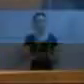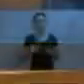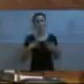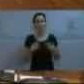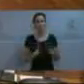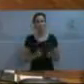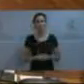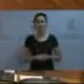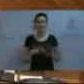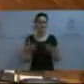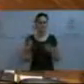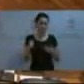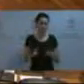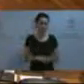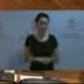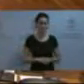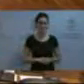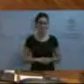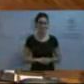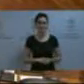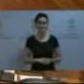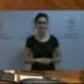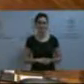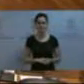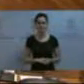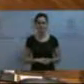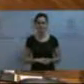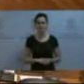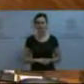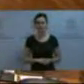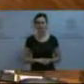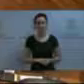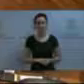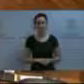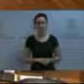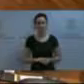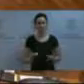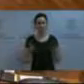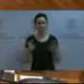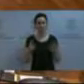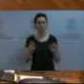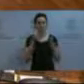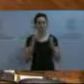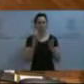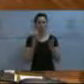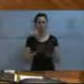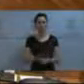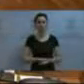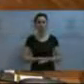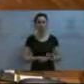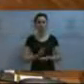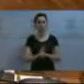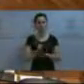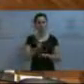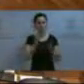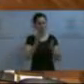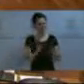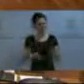Gracias, señor presidente. La pregunta dirigida al Consejo de Gobierno, en particular al consejero de Sanidad,